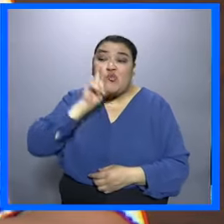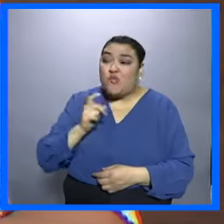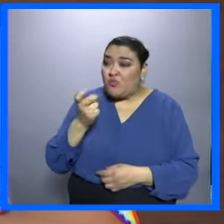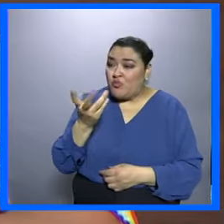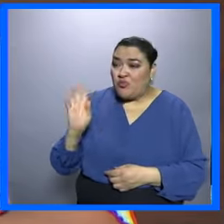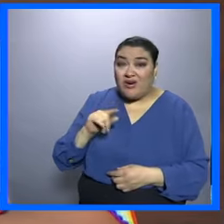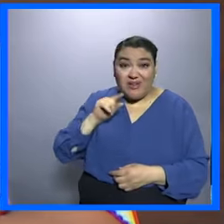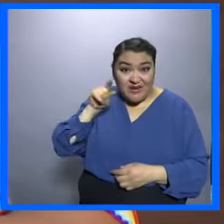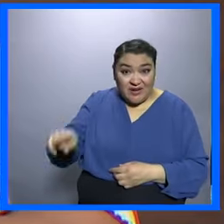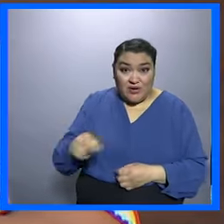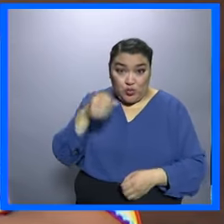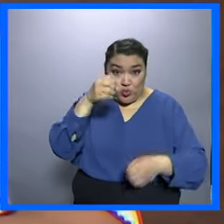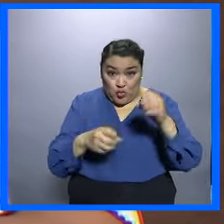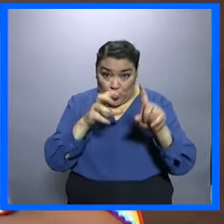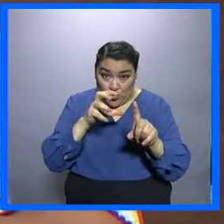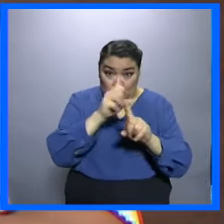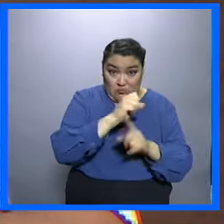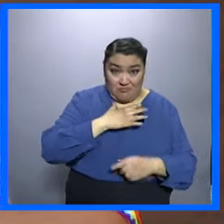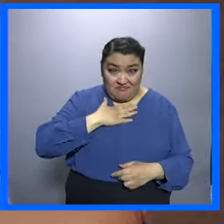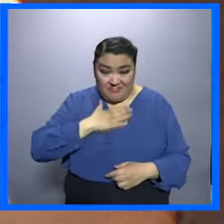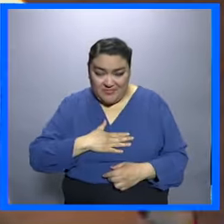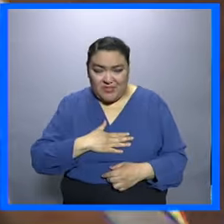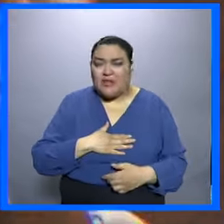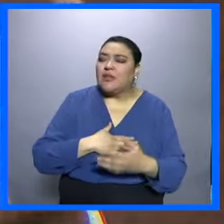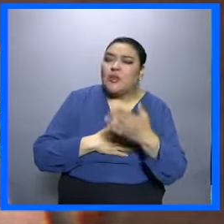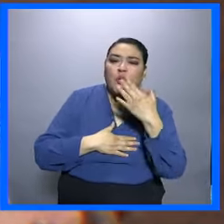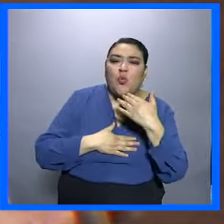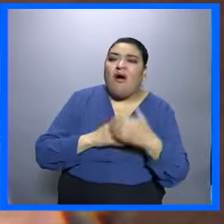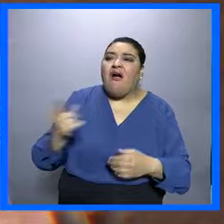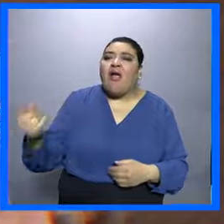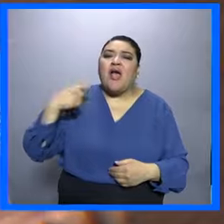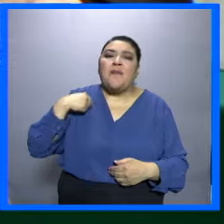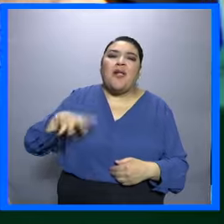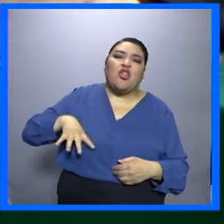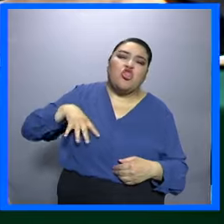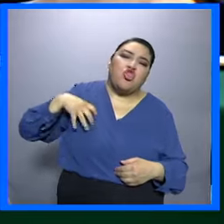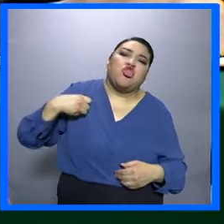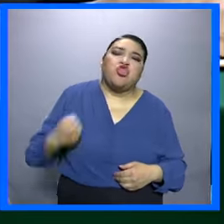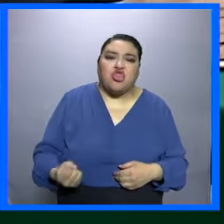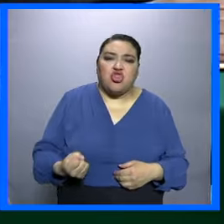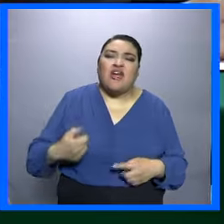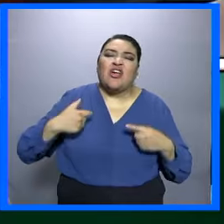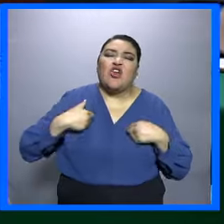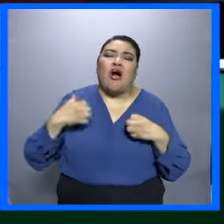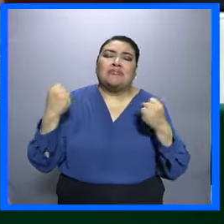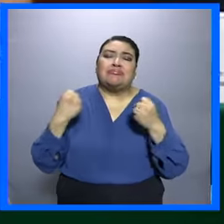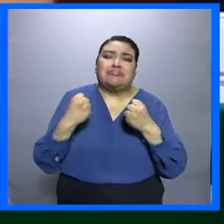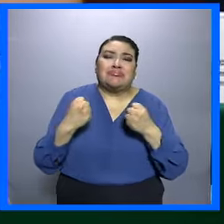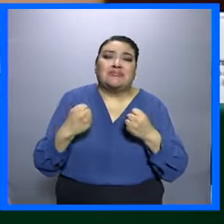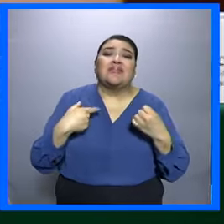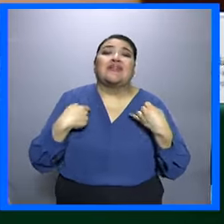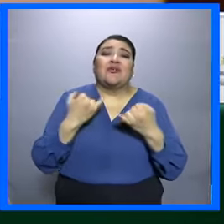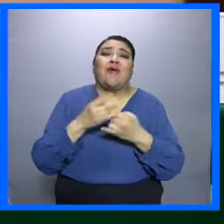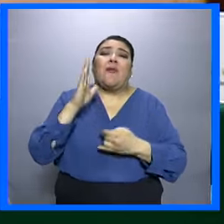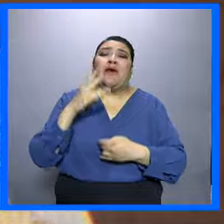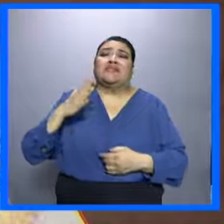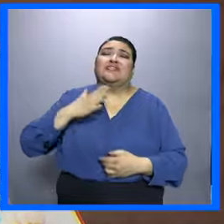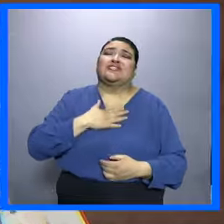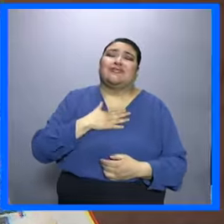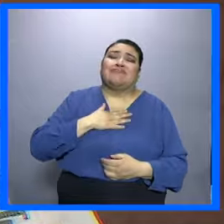hecho justicia, que se siente utilizada, impotente e incluso sentenciada a